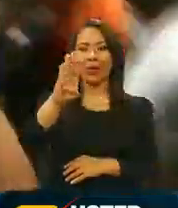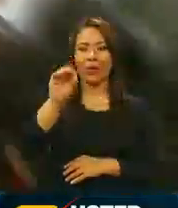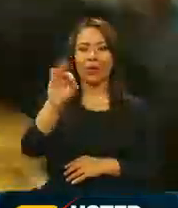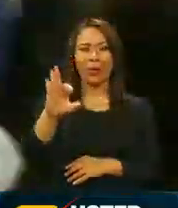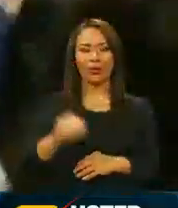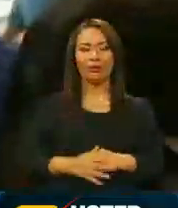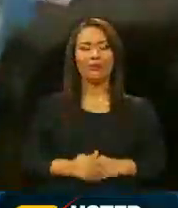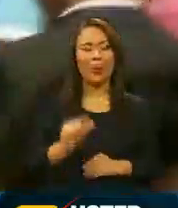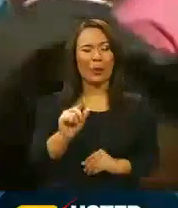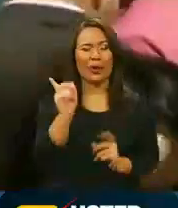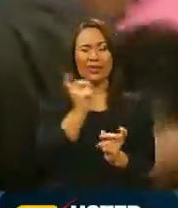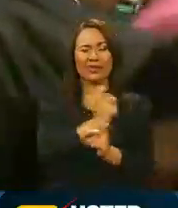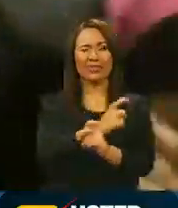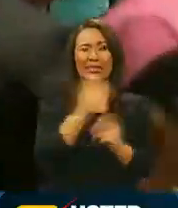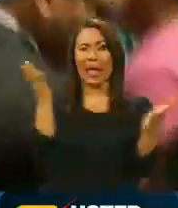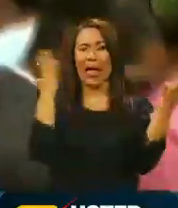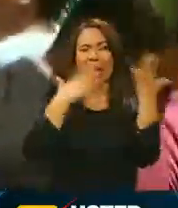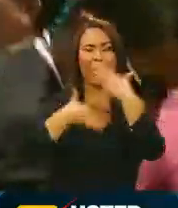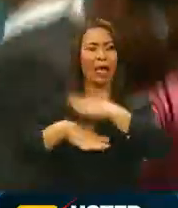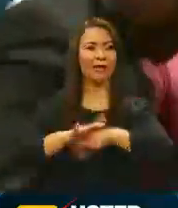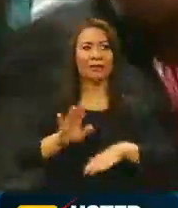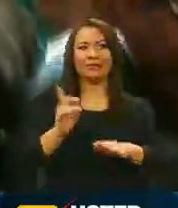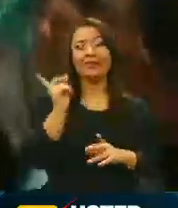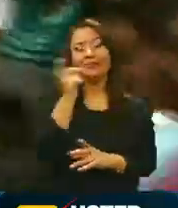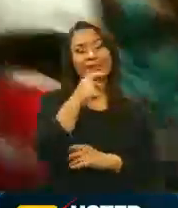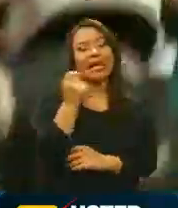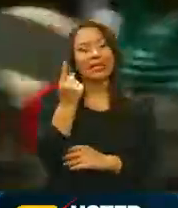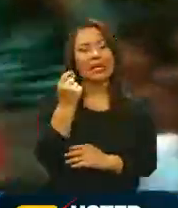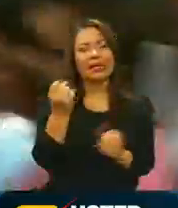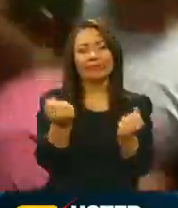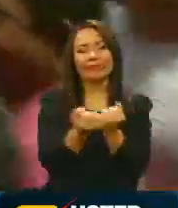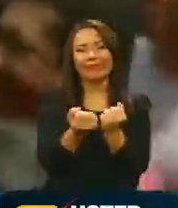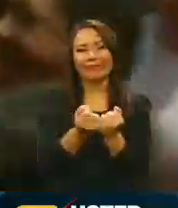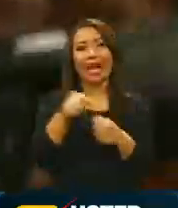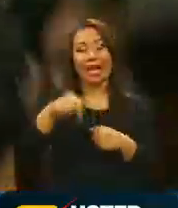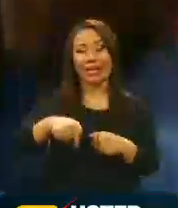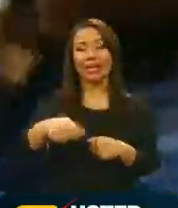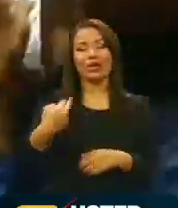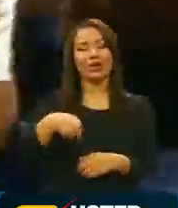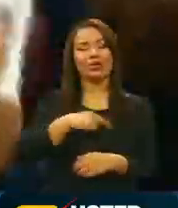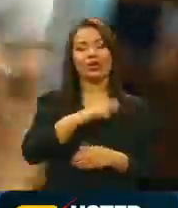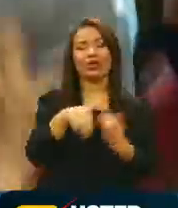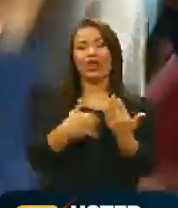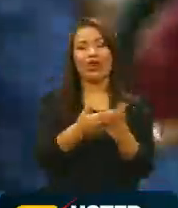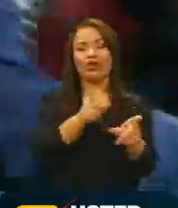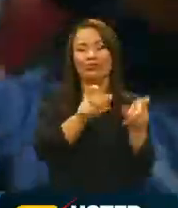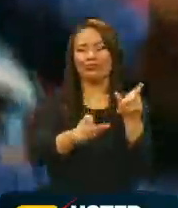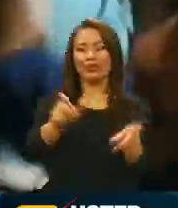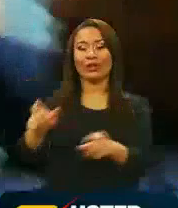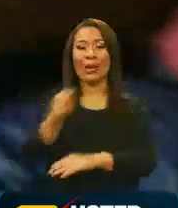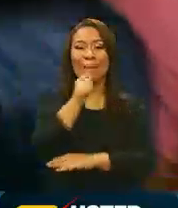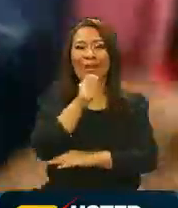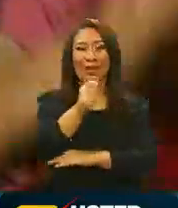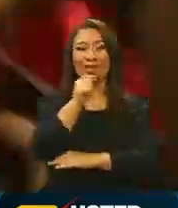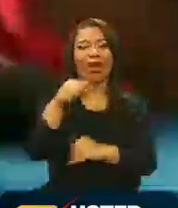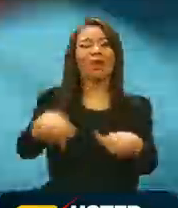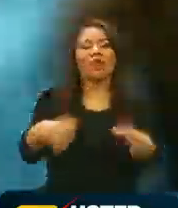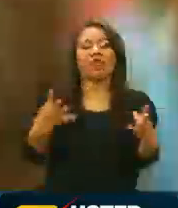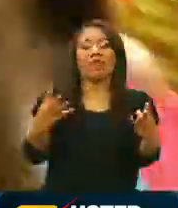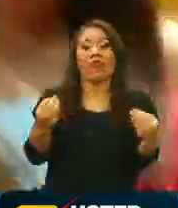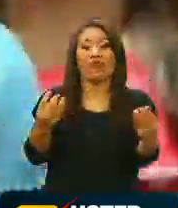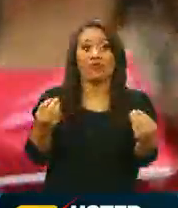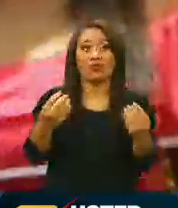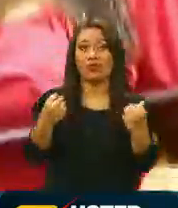poquito de desorganización, es comprensible. Estamos aquí todos los representantes de los